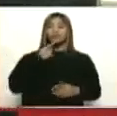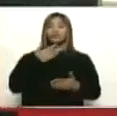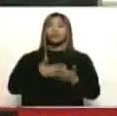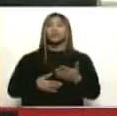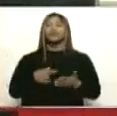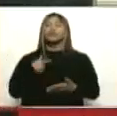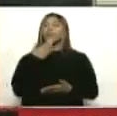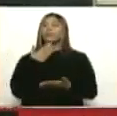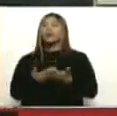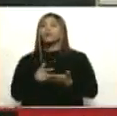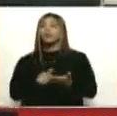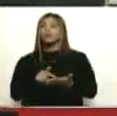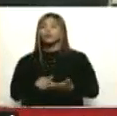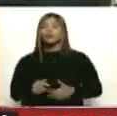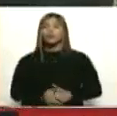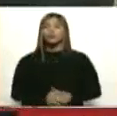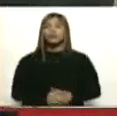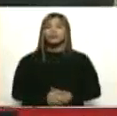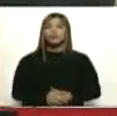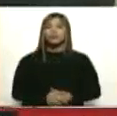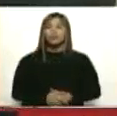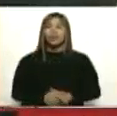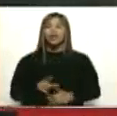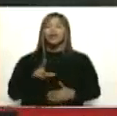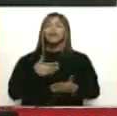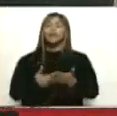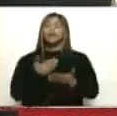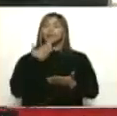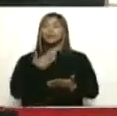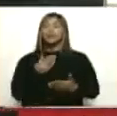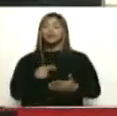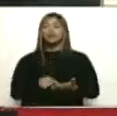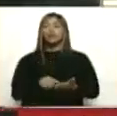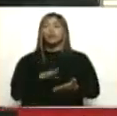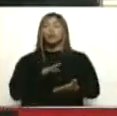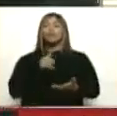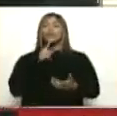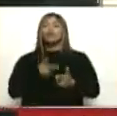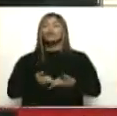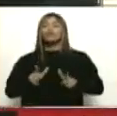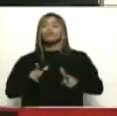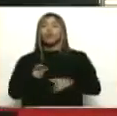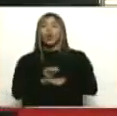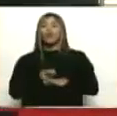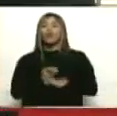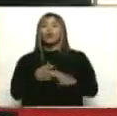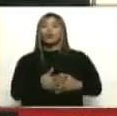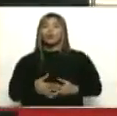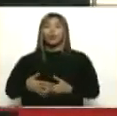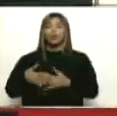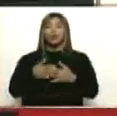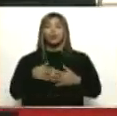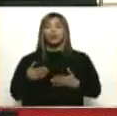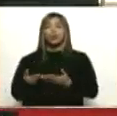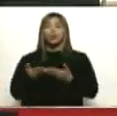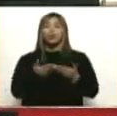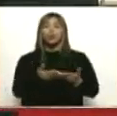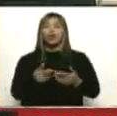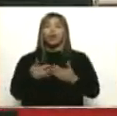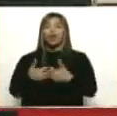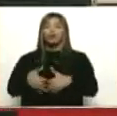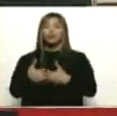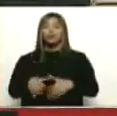licencia, porque esas son las licencias. Sí. Las licencias son autorizaciones que el gobierno norteamericano le otorga a sus